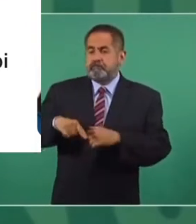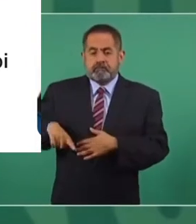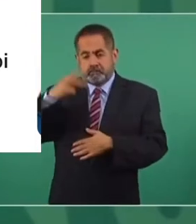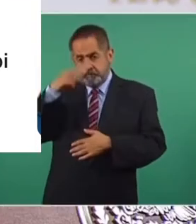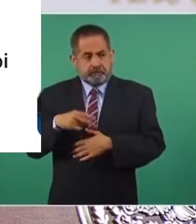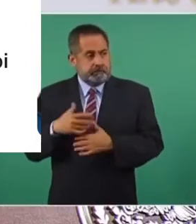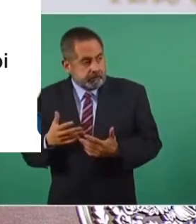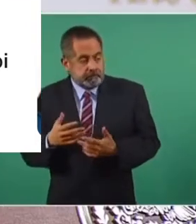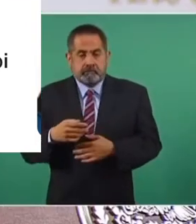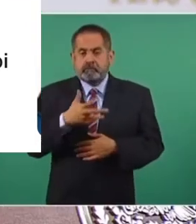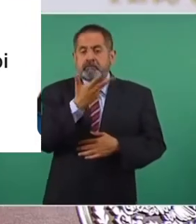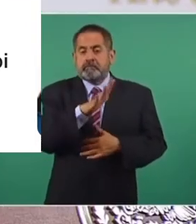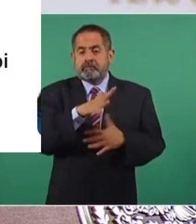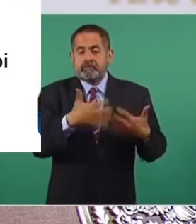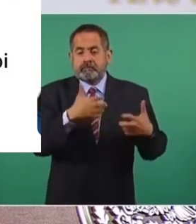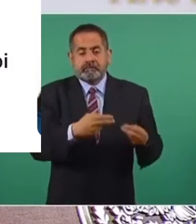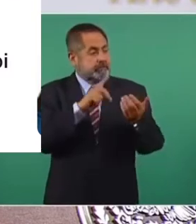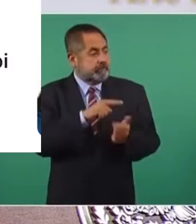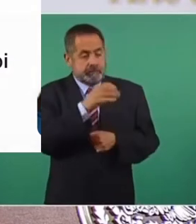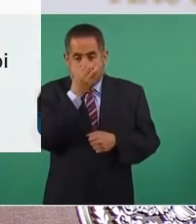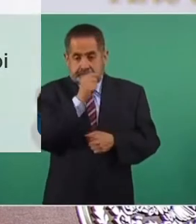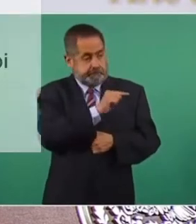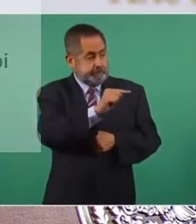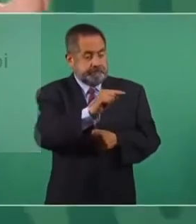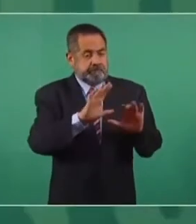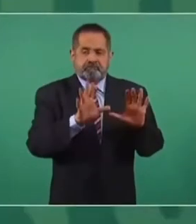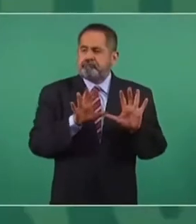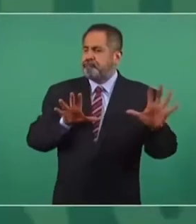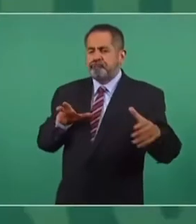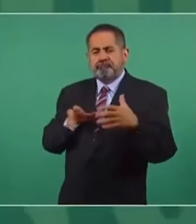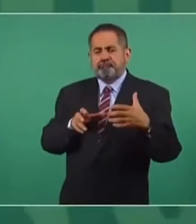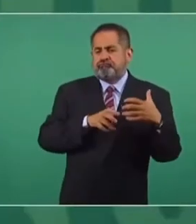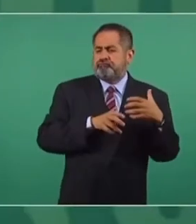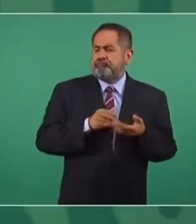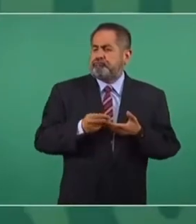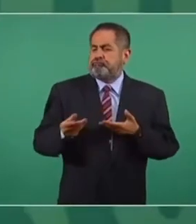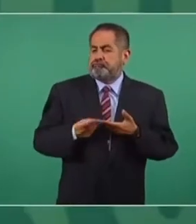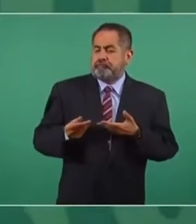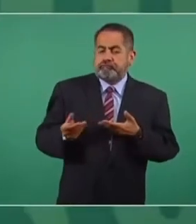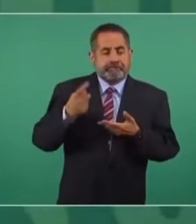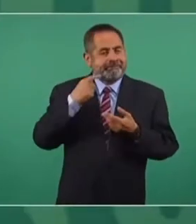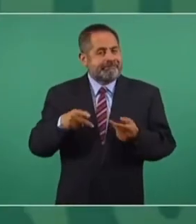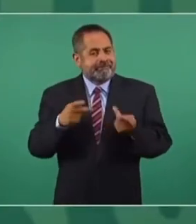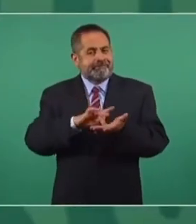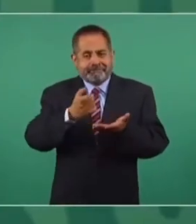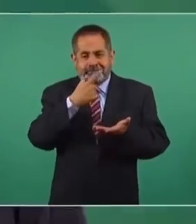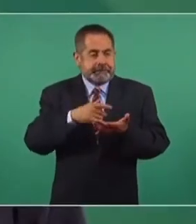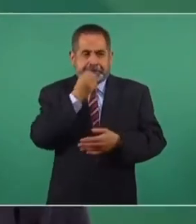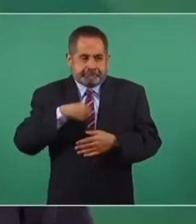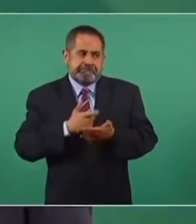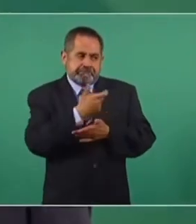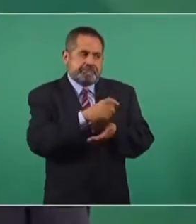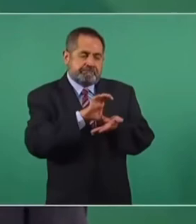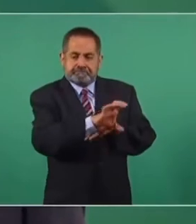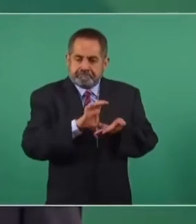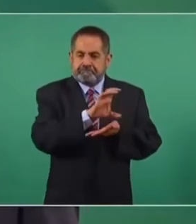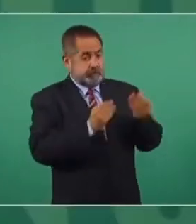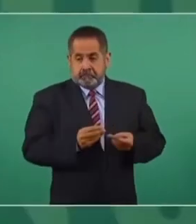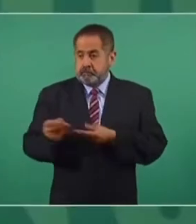gobierno, 10 empresas acaparaban toda la venta de los medicamentos al